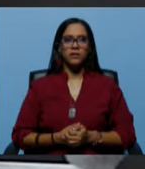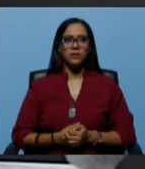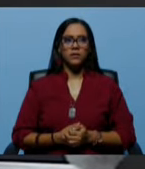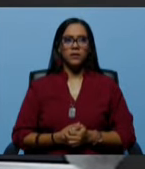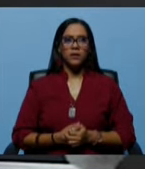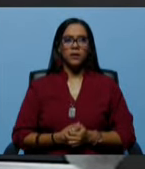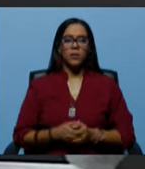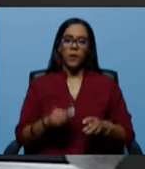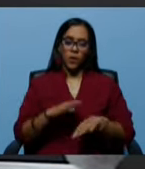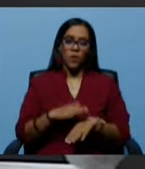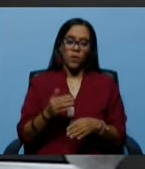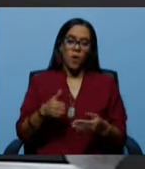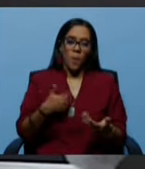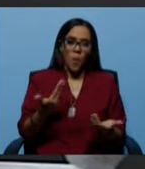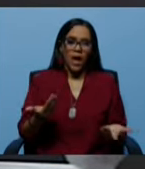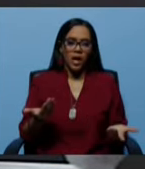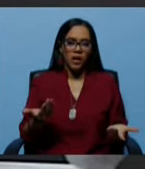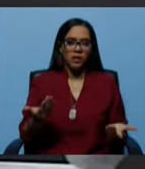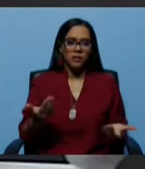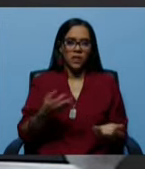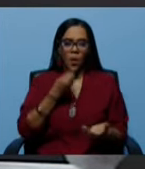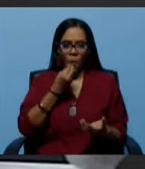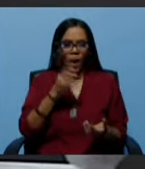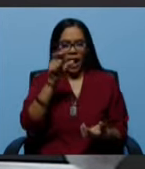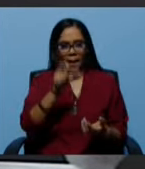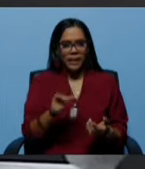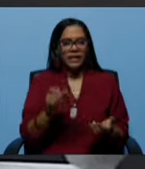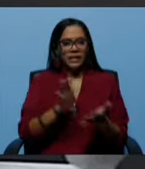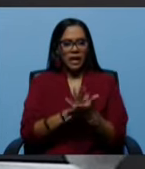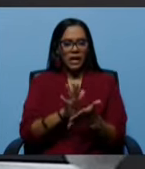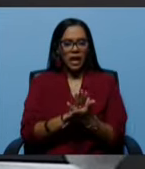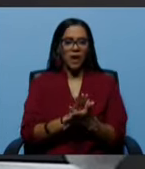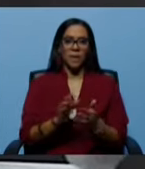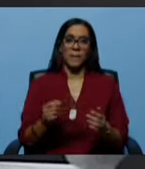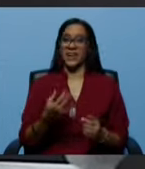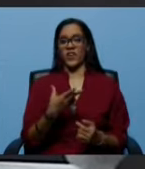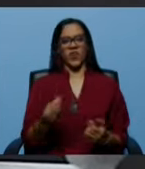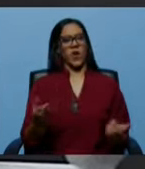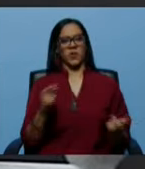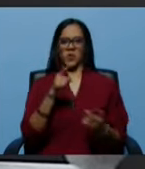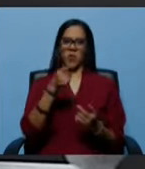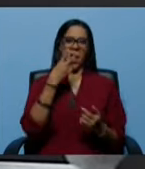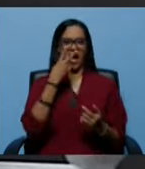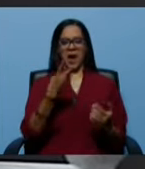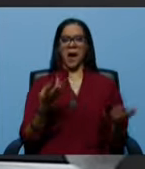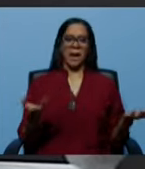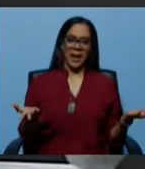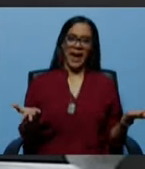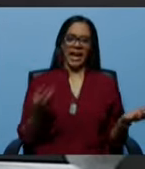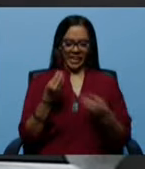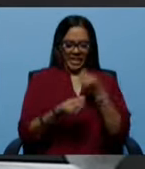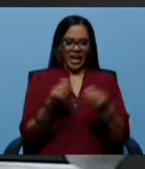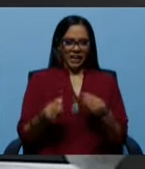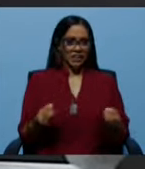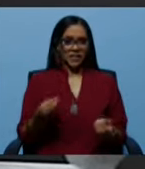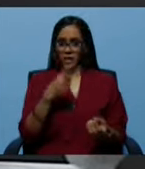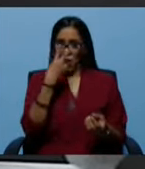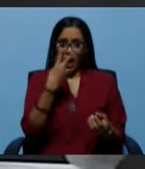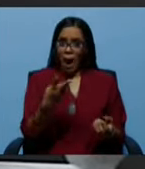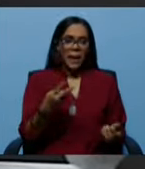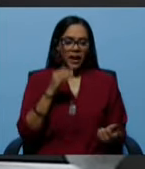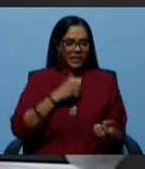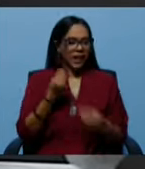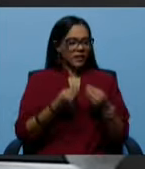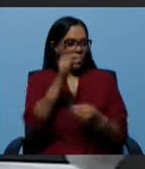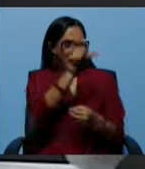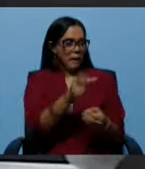Porque uno puede, pues, ser buena gente, tranquilo, pero no, vale, tú no vas a ver lo que te están haciendo, tú no te vas a ver lo que le están haciendo al